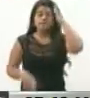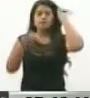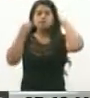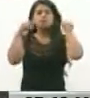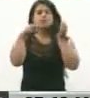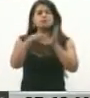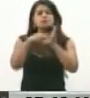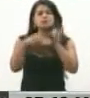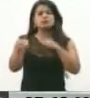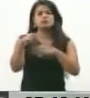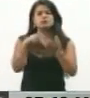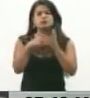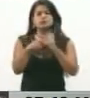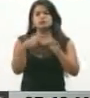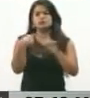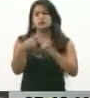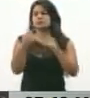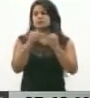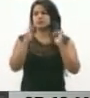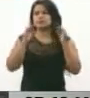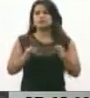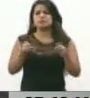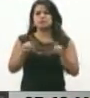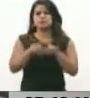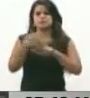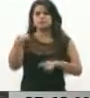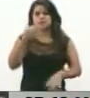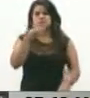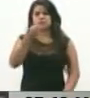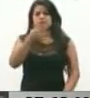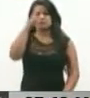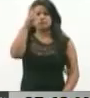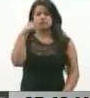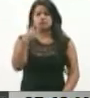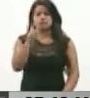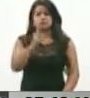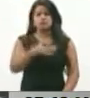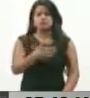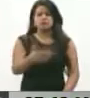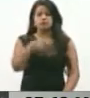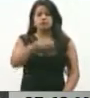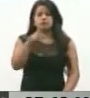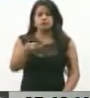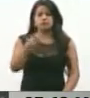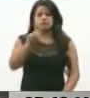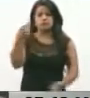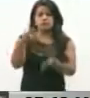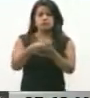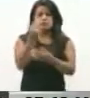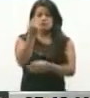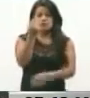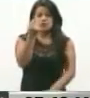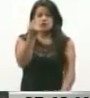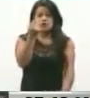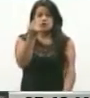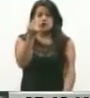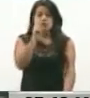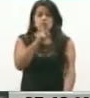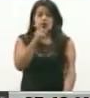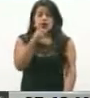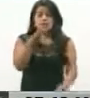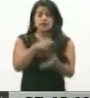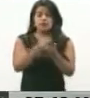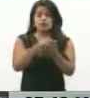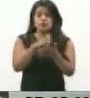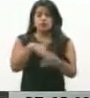como técnicos y sobre todo la soberanía, como lo nombraba Verónica hace un momento, de poner a disposición a las personas sin pagar un bolívar, porque quizás aplicaciones como estas puede tenerla